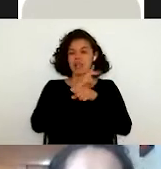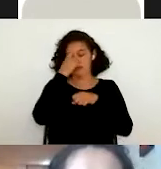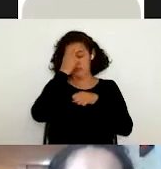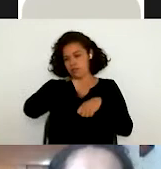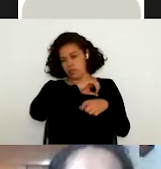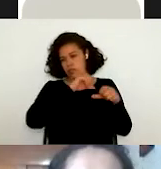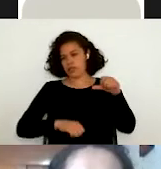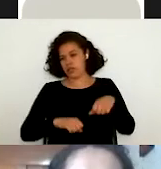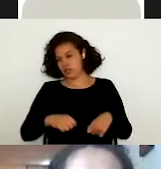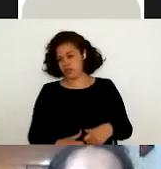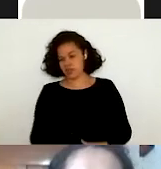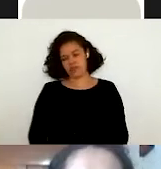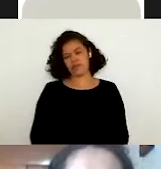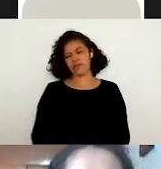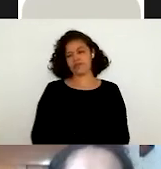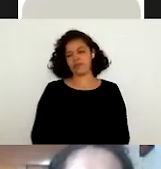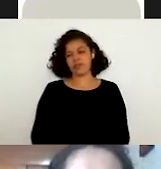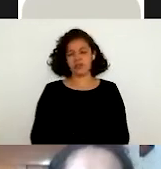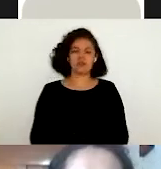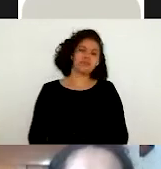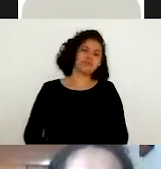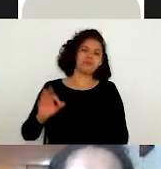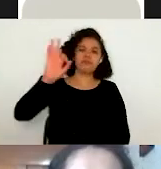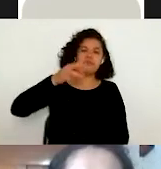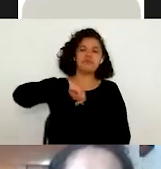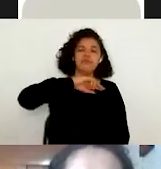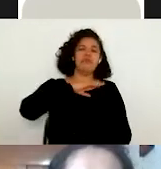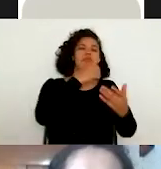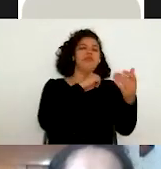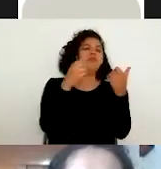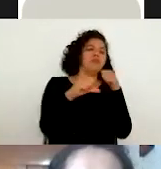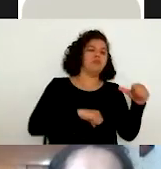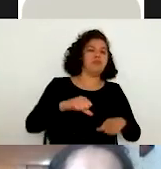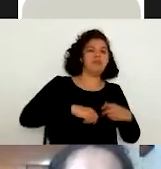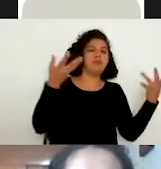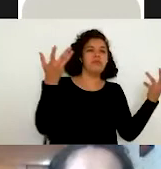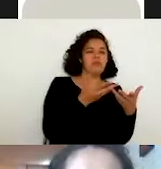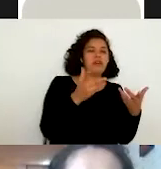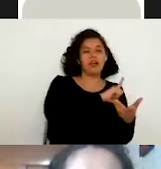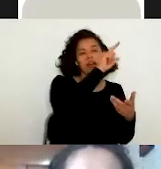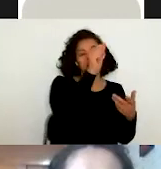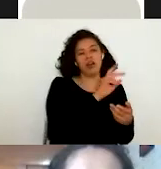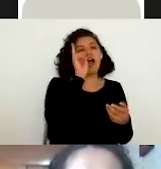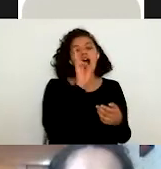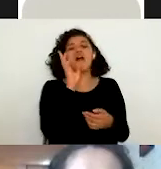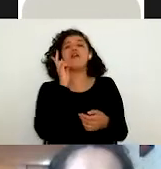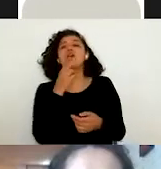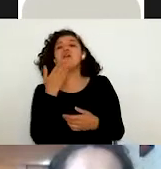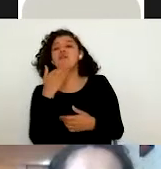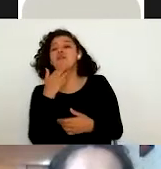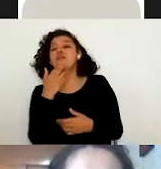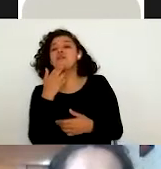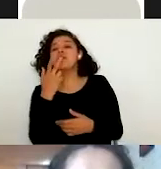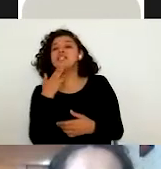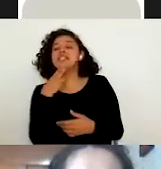¿no? Porque si solamente llegamos e implementamos las actividades y ya después vimos que sí, a ver si sí funcionaron, entonces